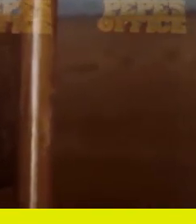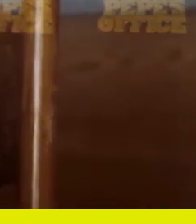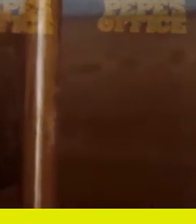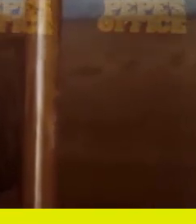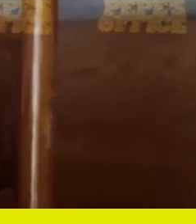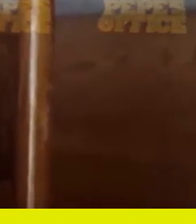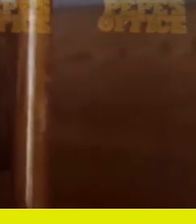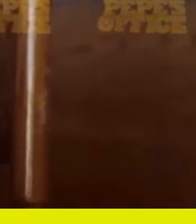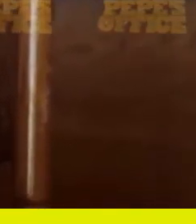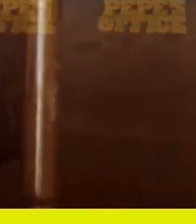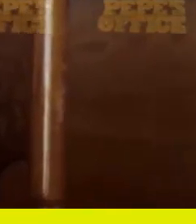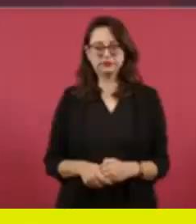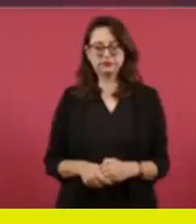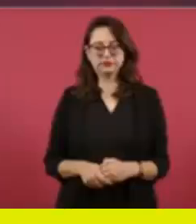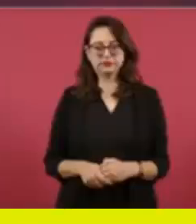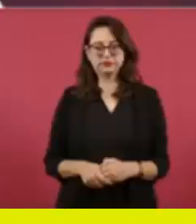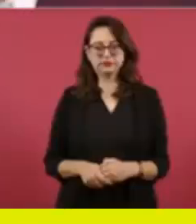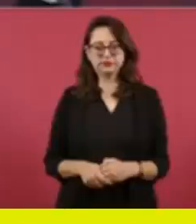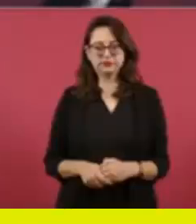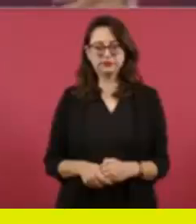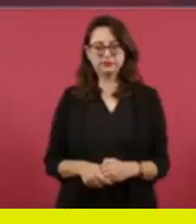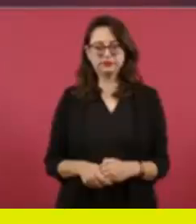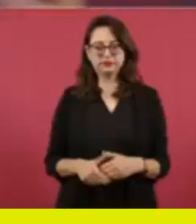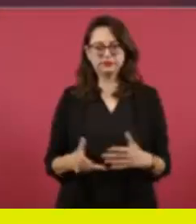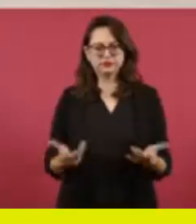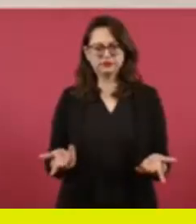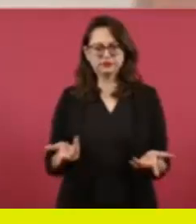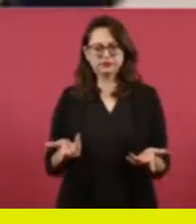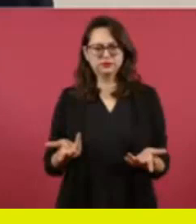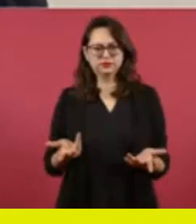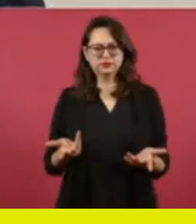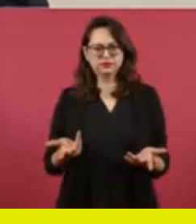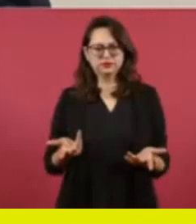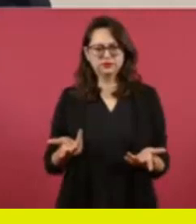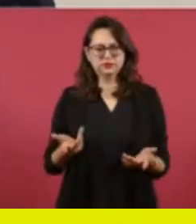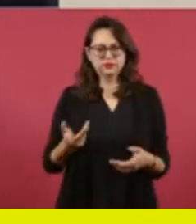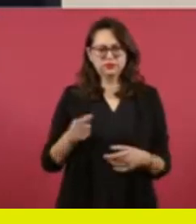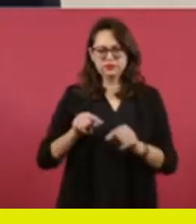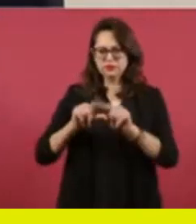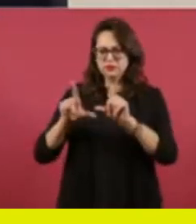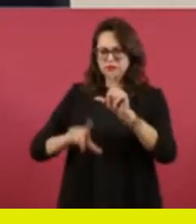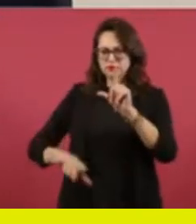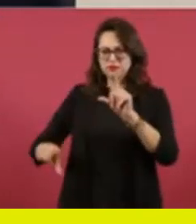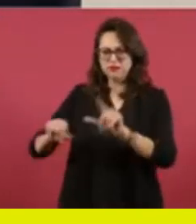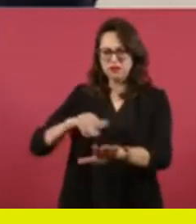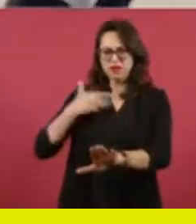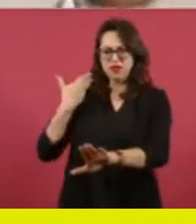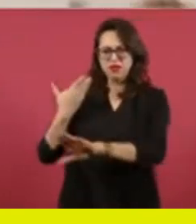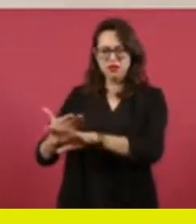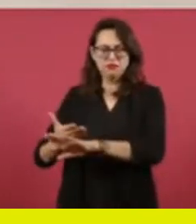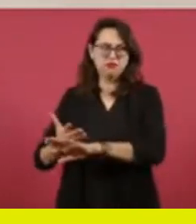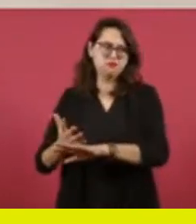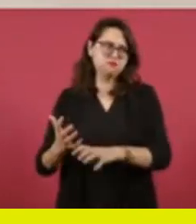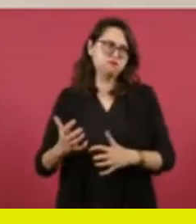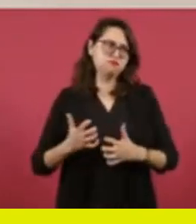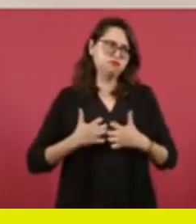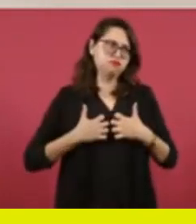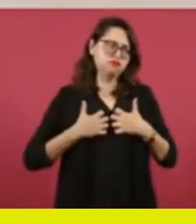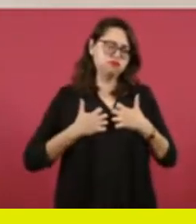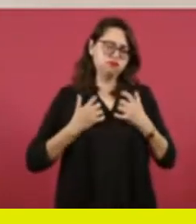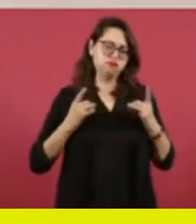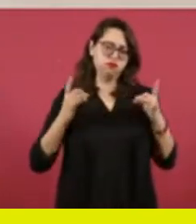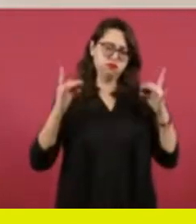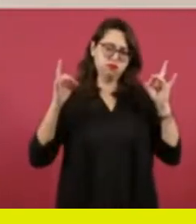no sabemos mucho de México. Y así es como el presidente Andrés Manuel López Obrador pide perdonarlos y